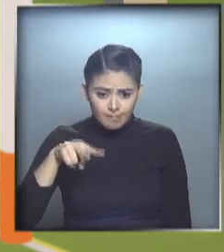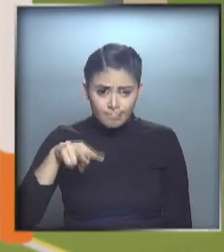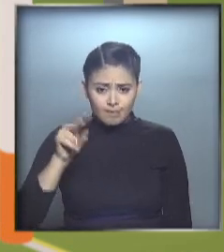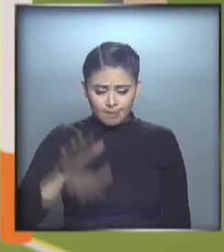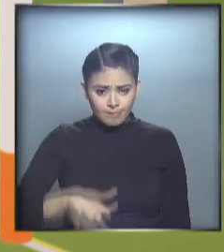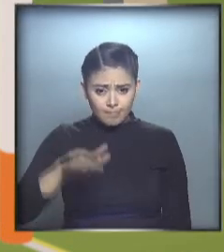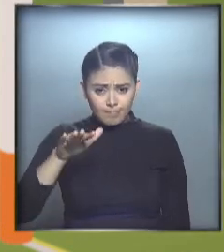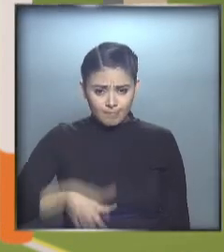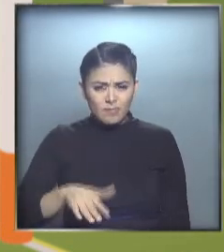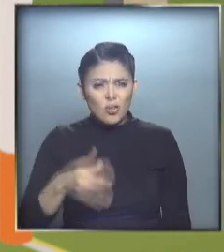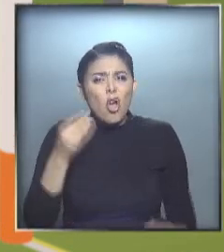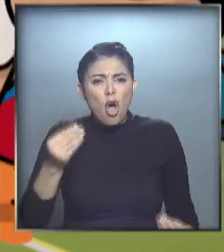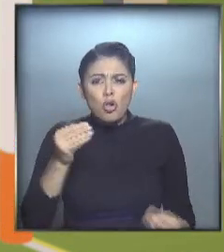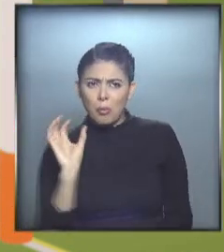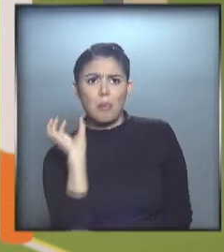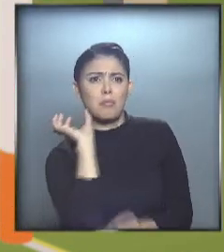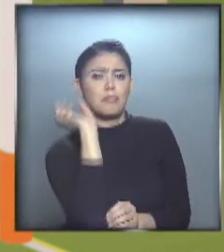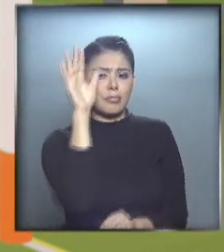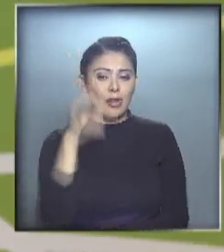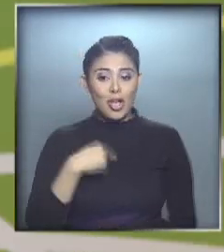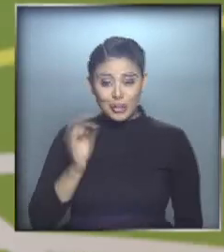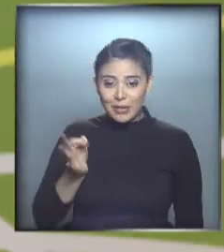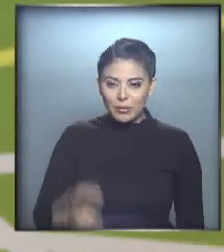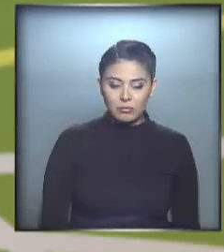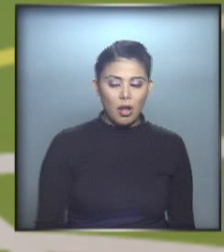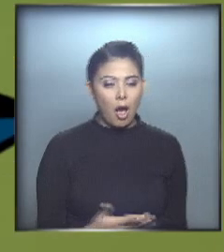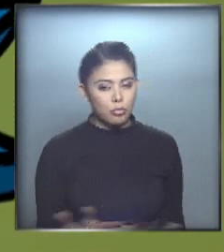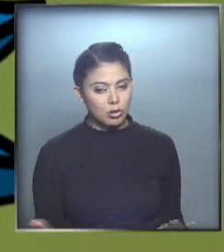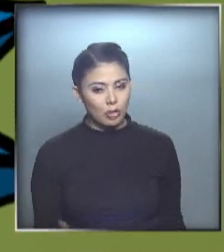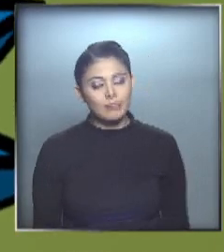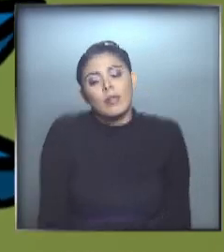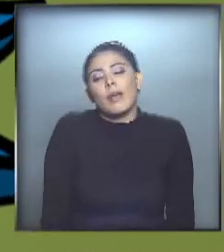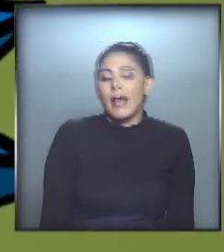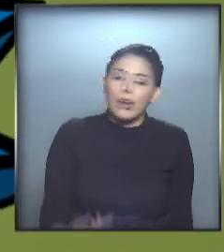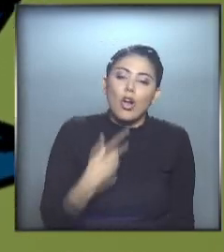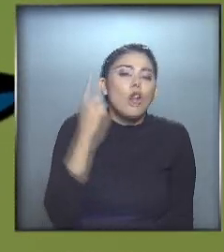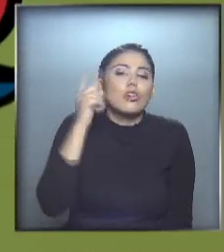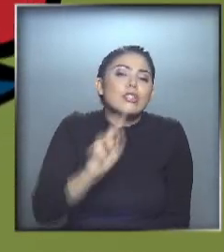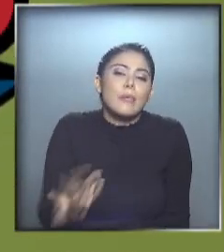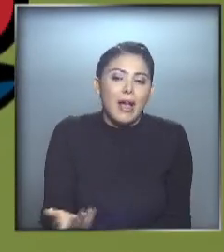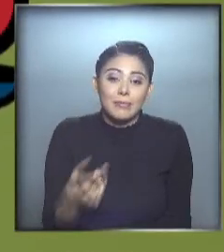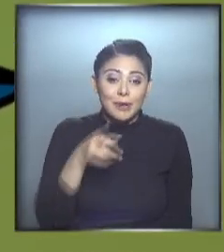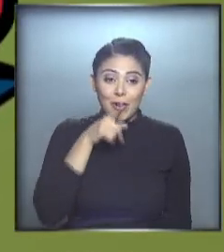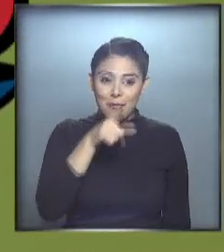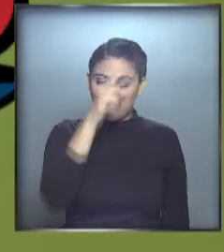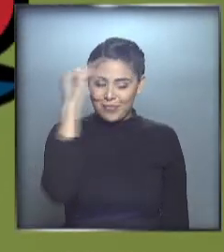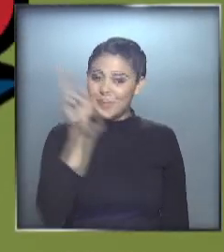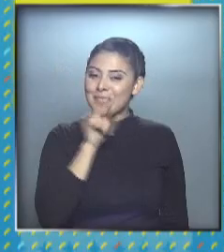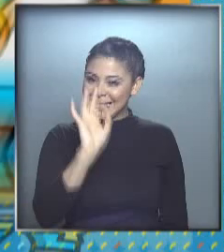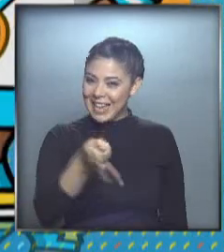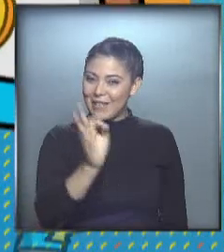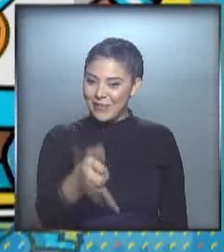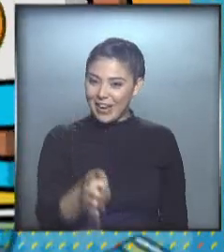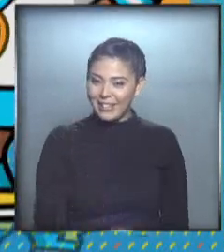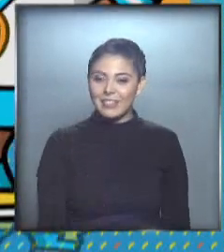hace cómo se tira laro yo lo sé me aburro Bueno está bien No lo sé pero olímpica sí lo